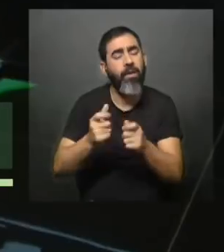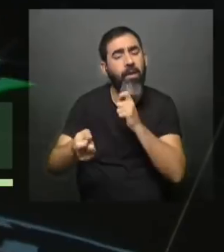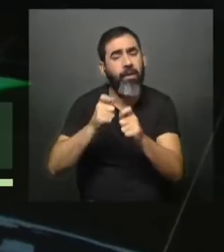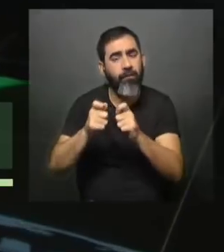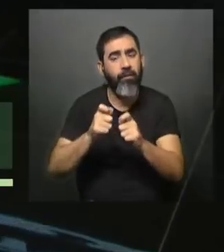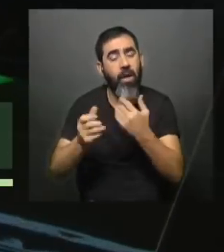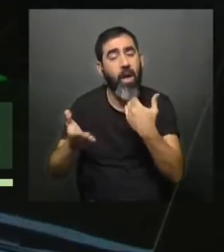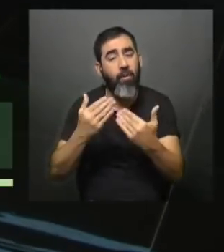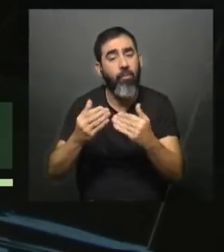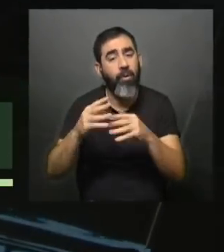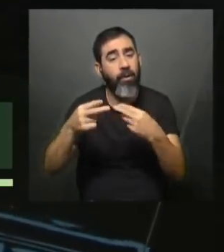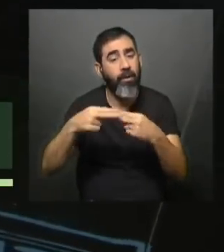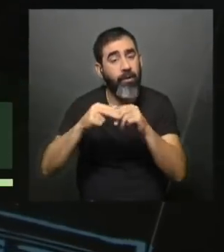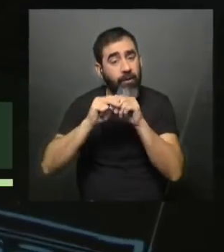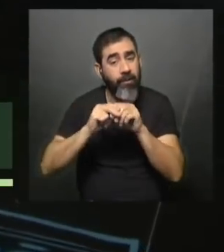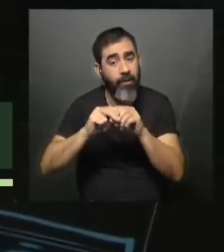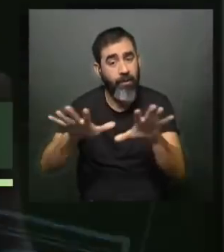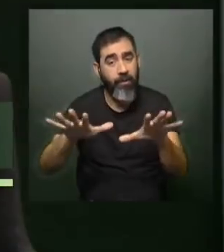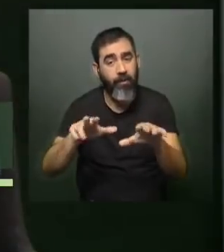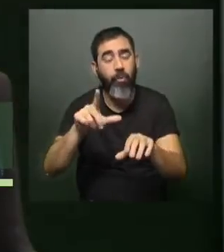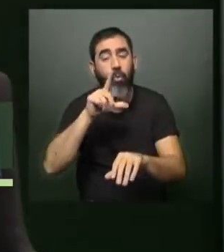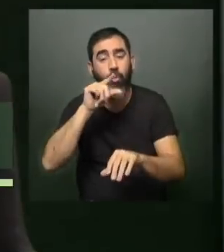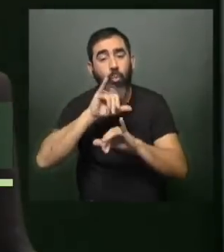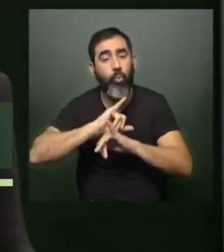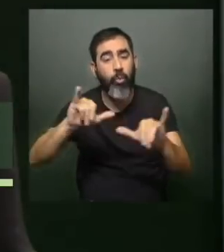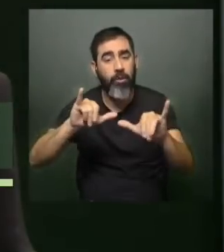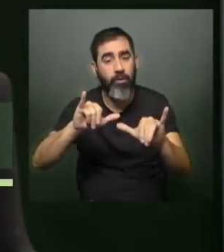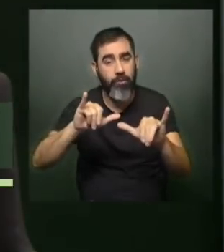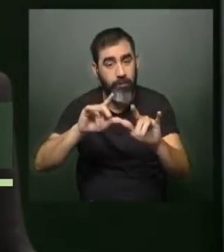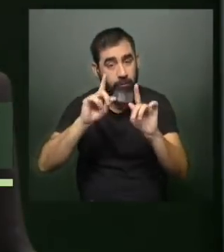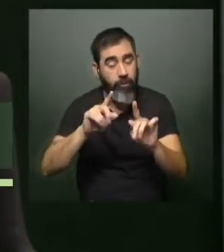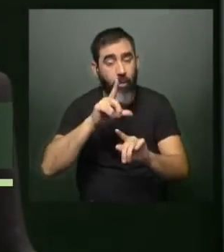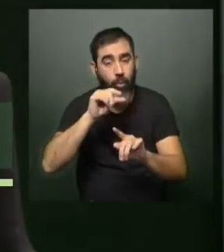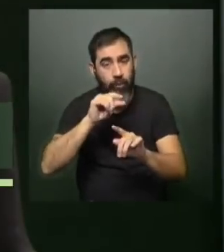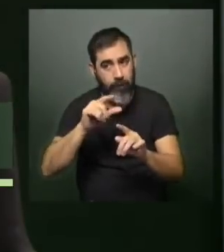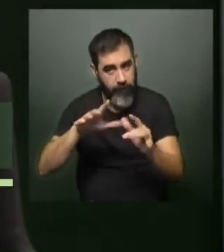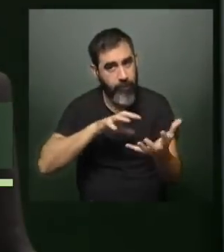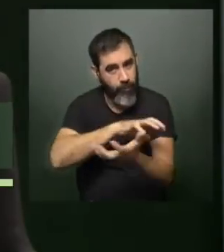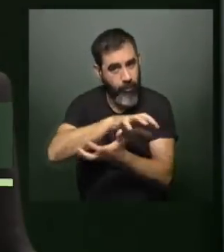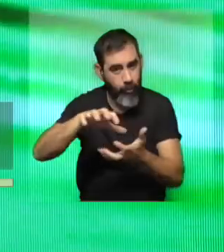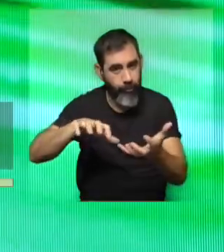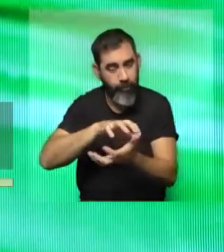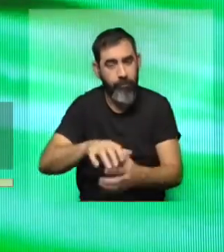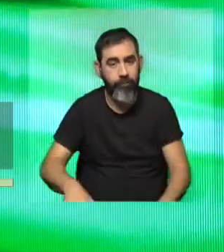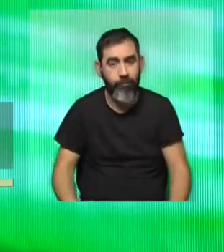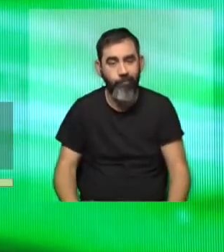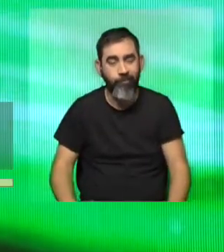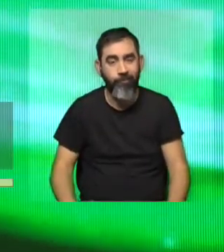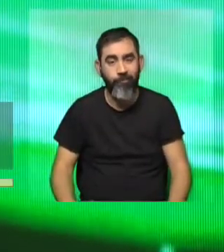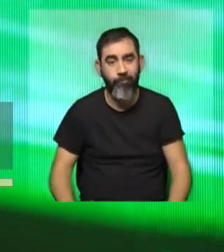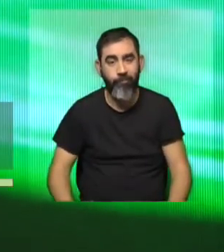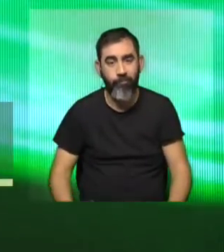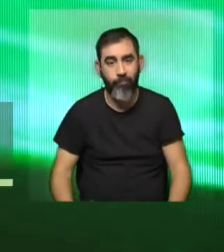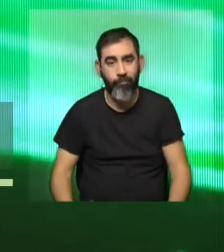la nota también Hablamos de redes sociales o por ejemplo manejas Twitter y tw itter es una red bastante picante no este Cómo cómo te